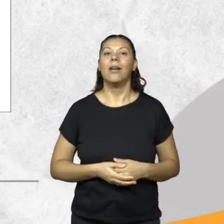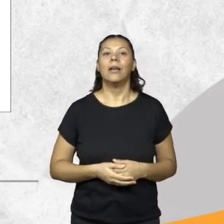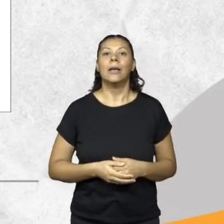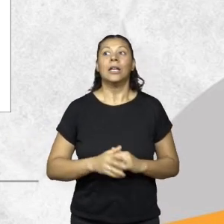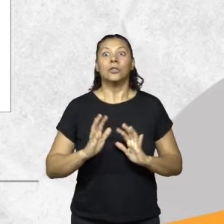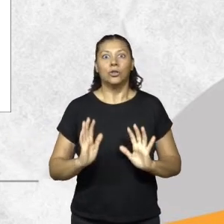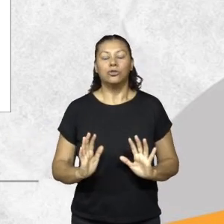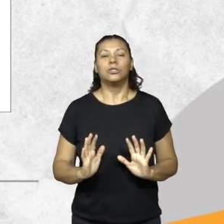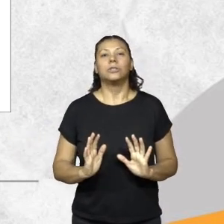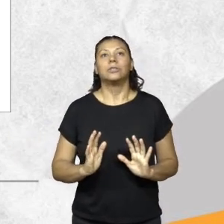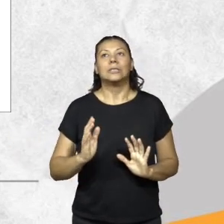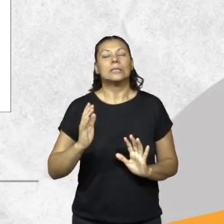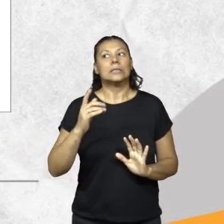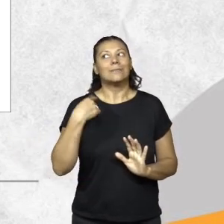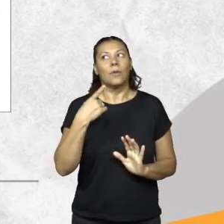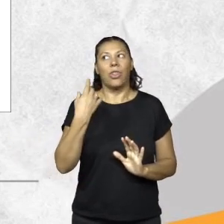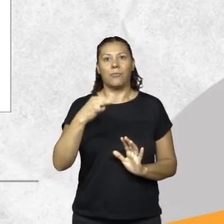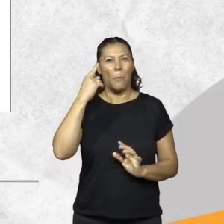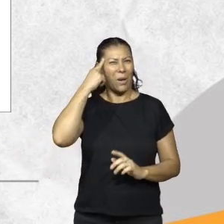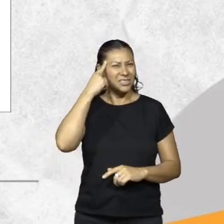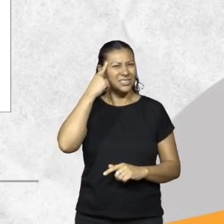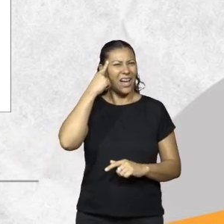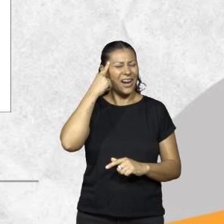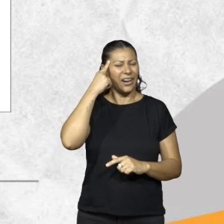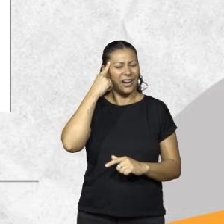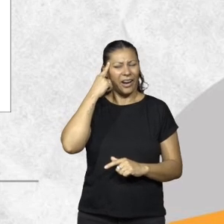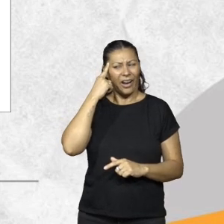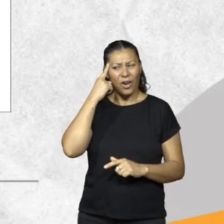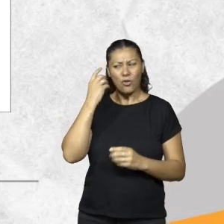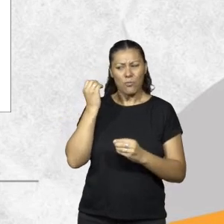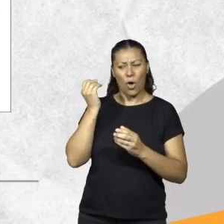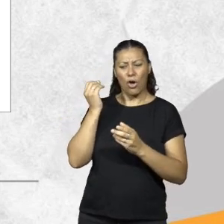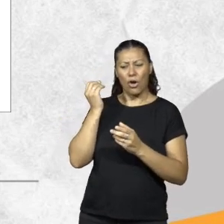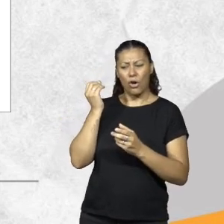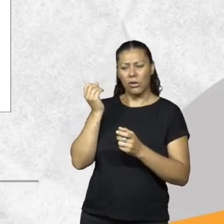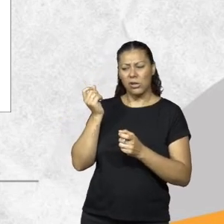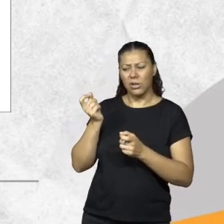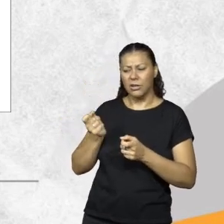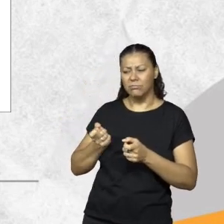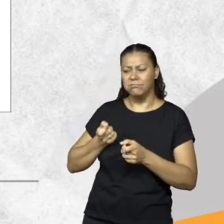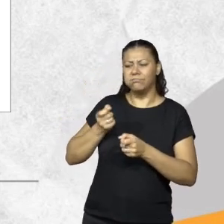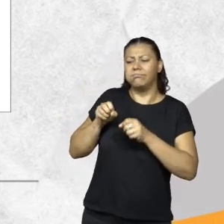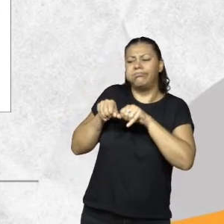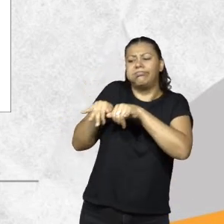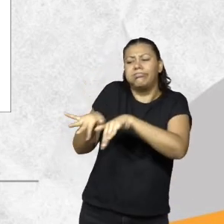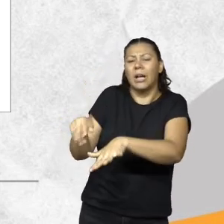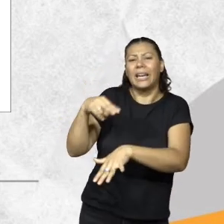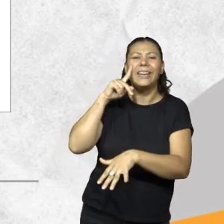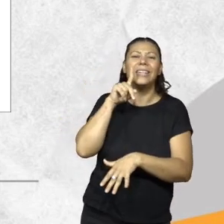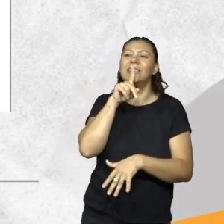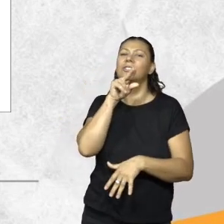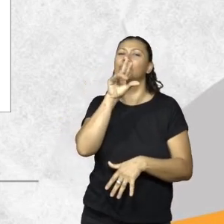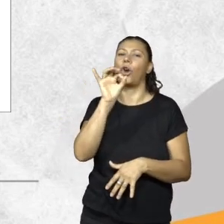adentrarnos un poco en pensar qué estamos haciendo con esos cuerpos de agua, que les estamos dando nitrógeno y fósforo para que se generen